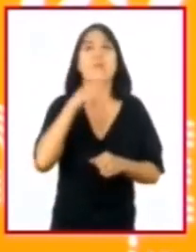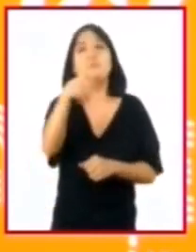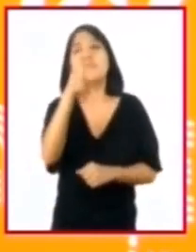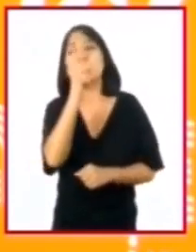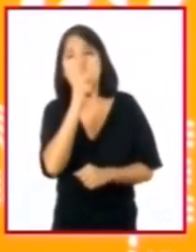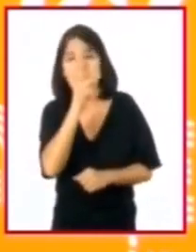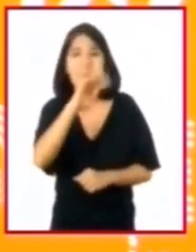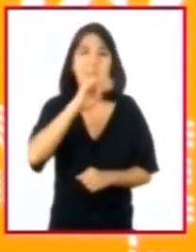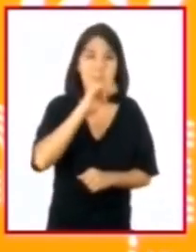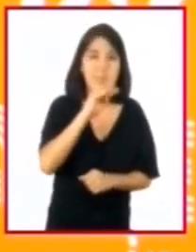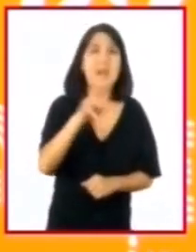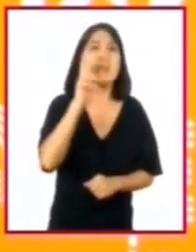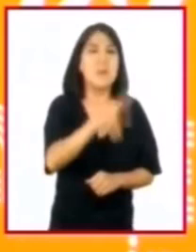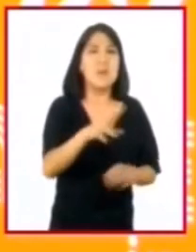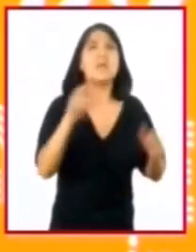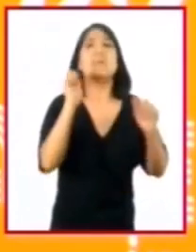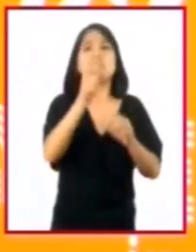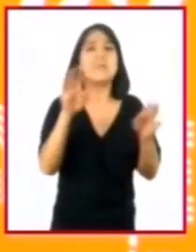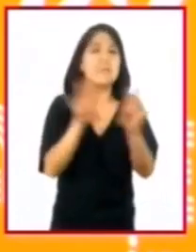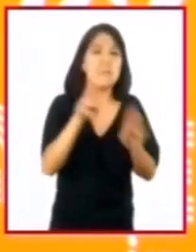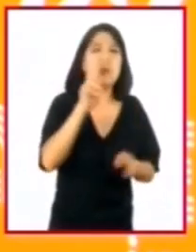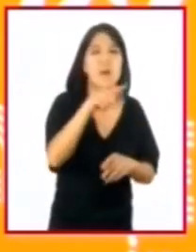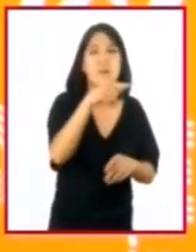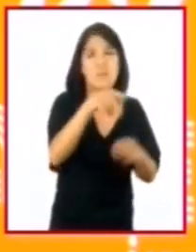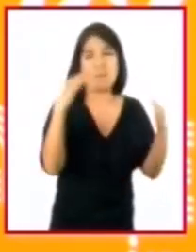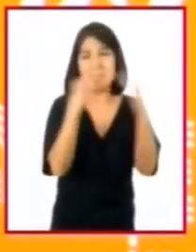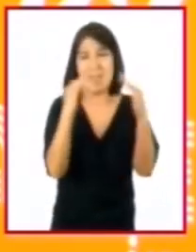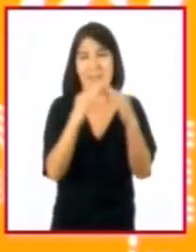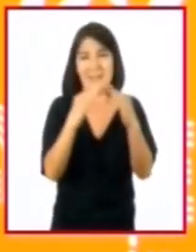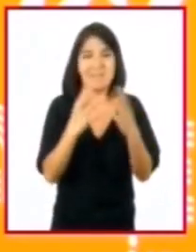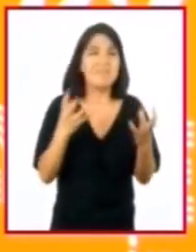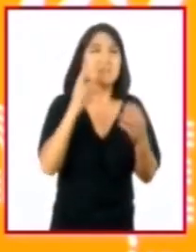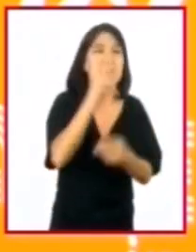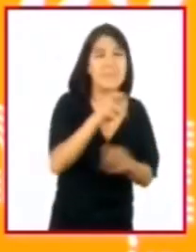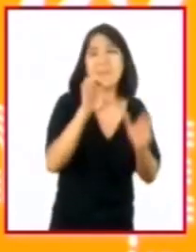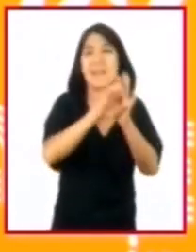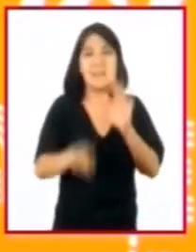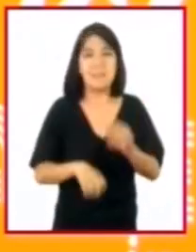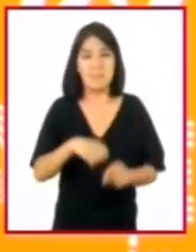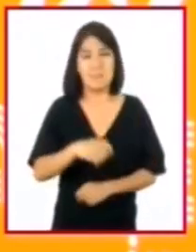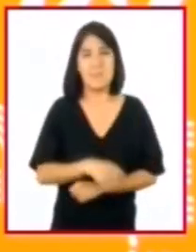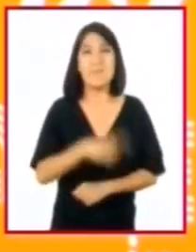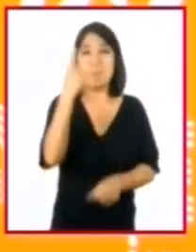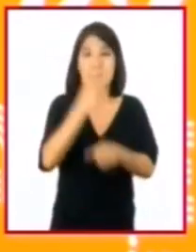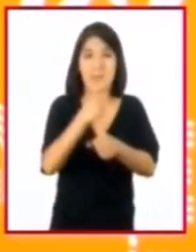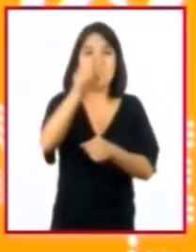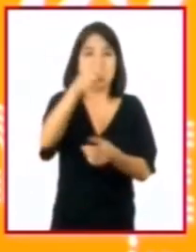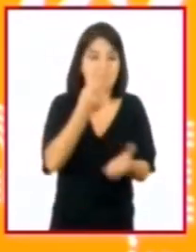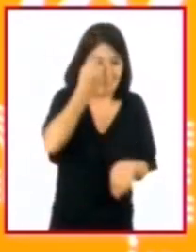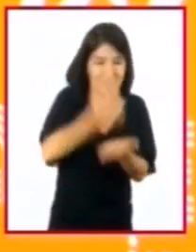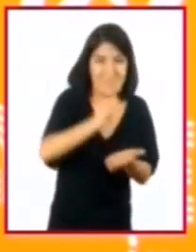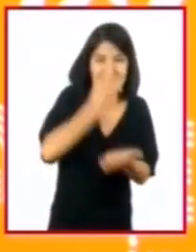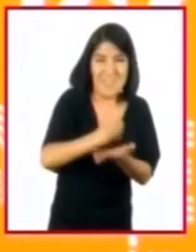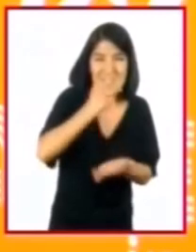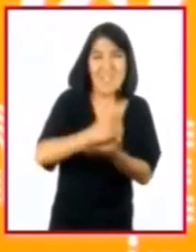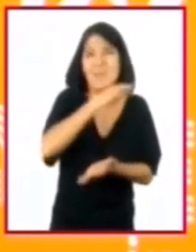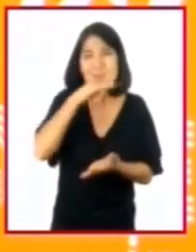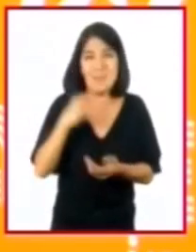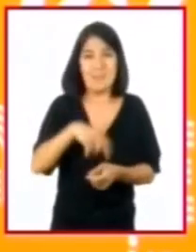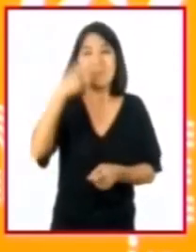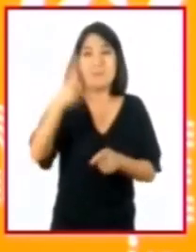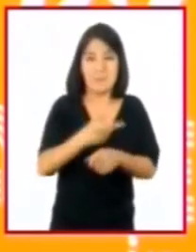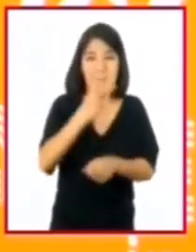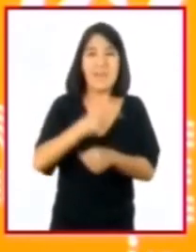qué objetos aún podemos encontrar en tu casa. Te daré 4 ejemplos. 1. El molcajete. 2.